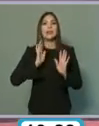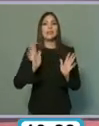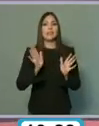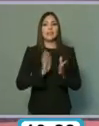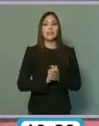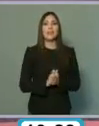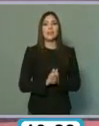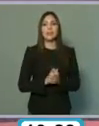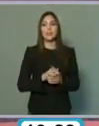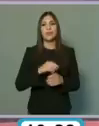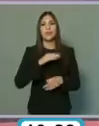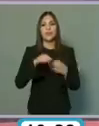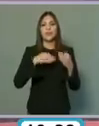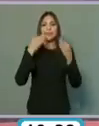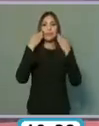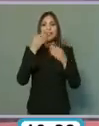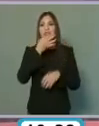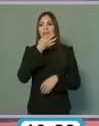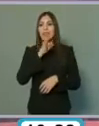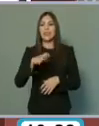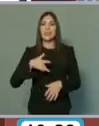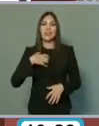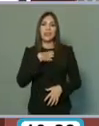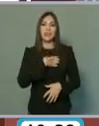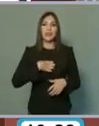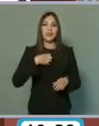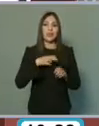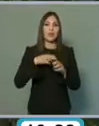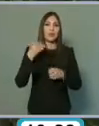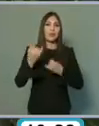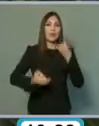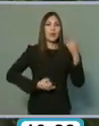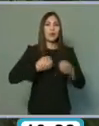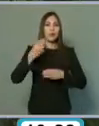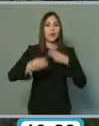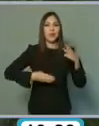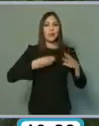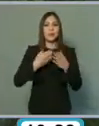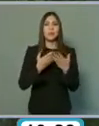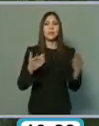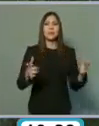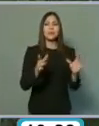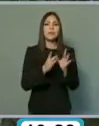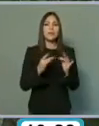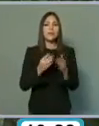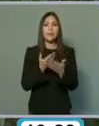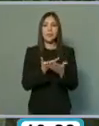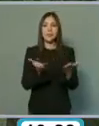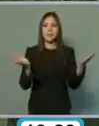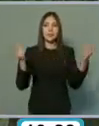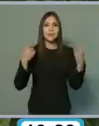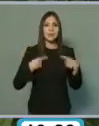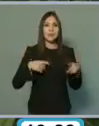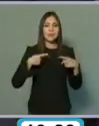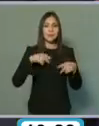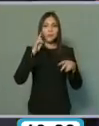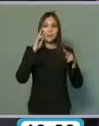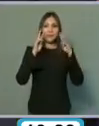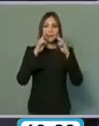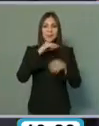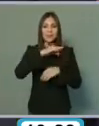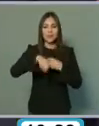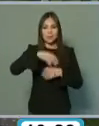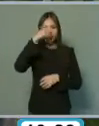todo vamos a vivir esta gran fiesta del fútbol Embajador, mundial. yo quisiera que nos compartiera rápidamente a toda la audiencia de México y a